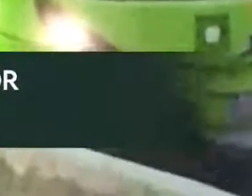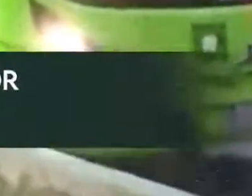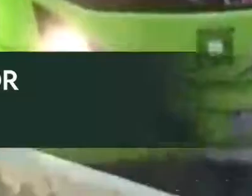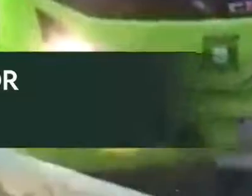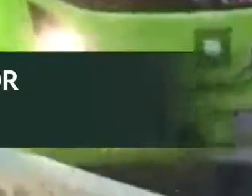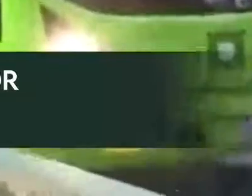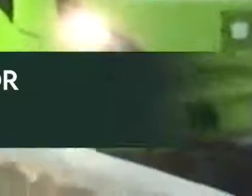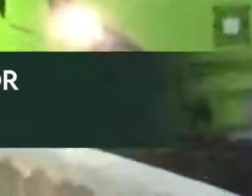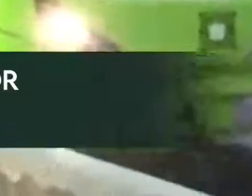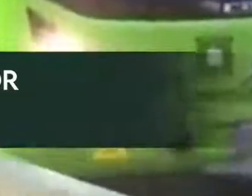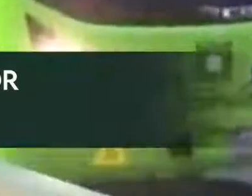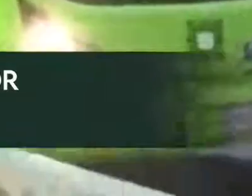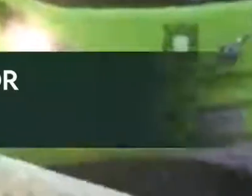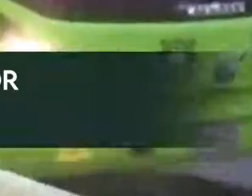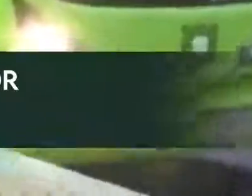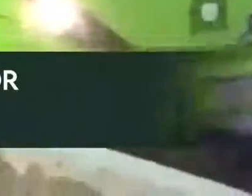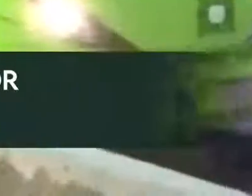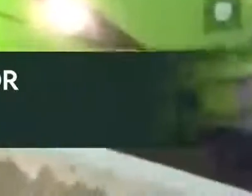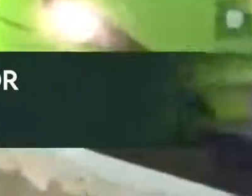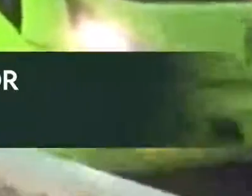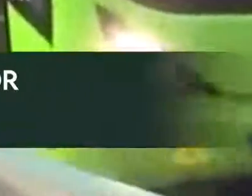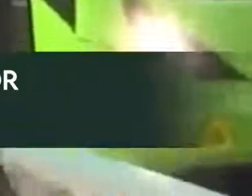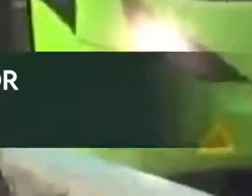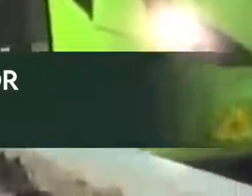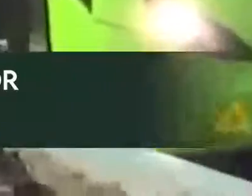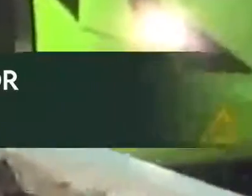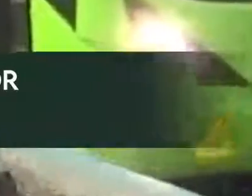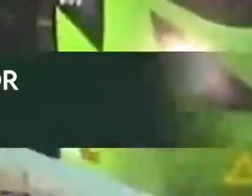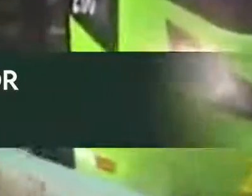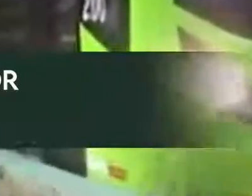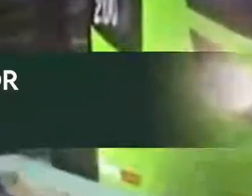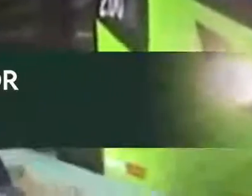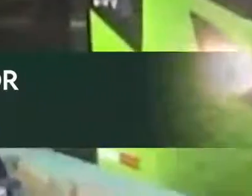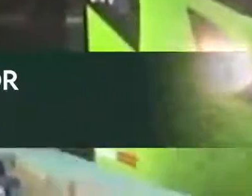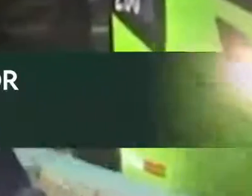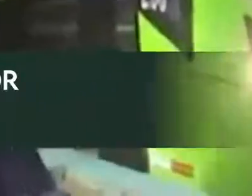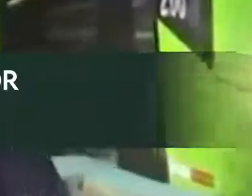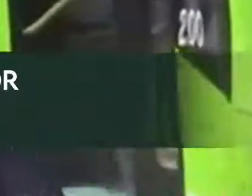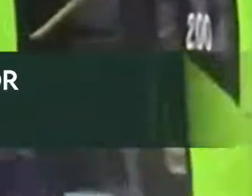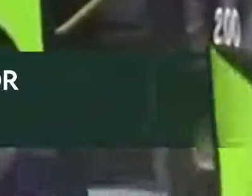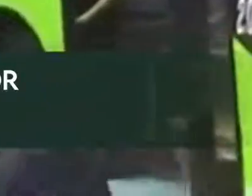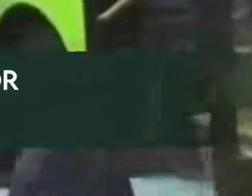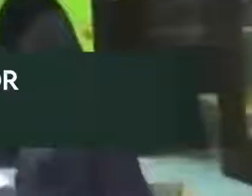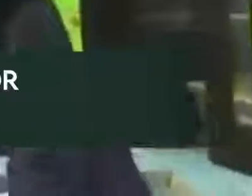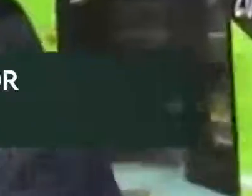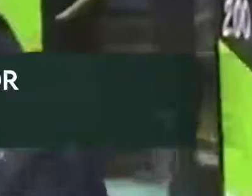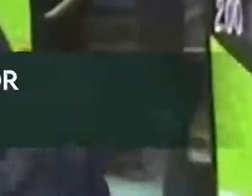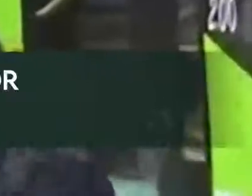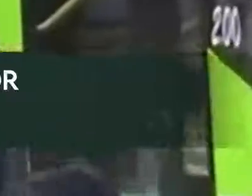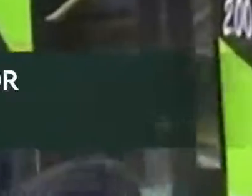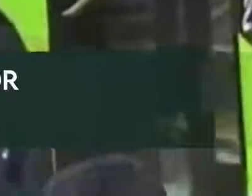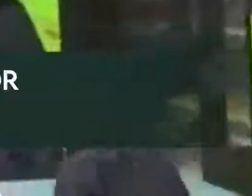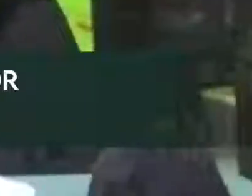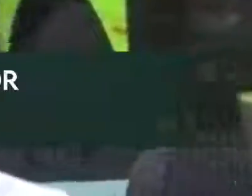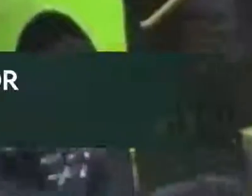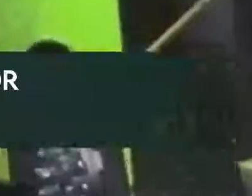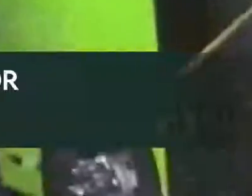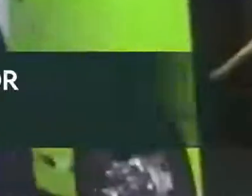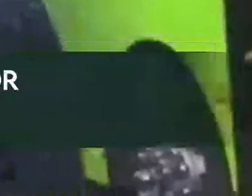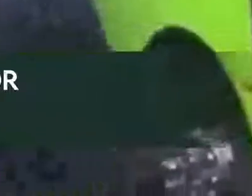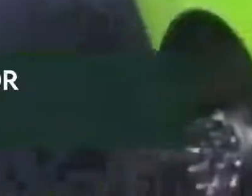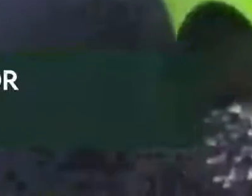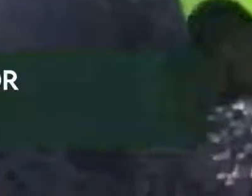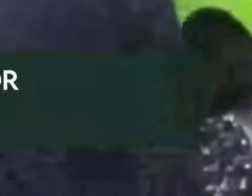Unos 50.000 usuarios resentirán diversas afectaciones esta semana por las obras de mantenimiento e inspección en la línea 1 del cablebús